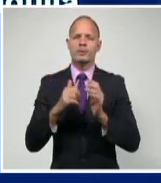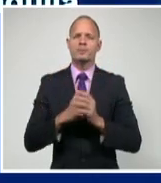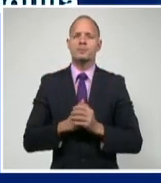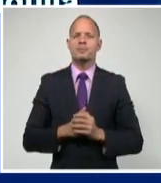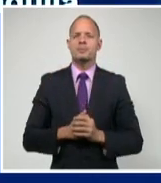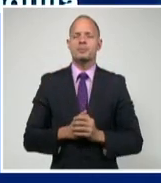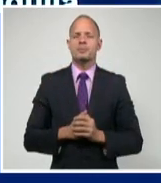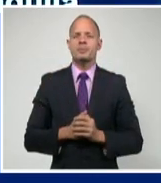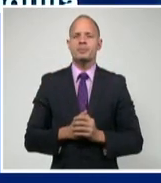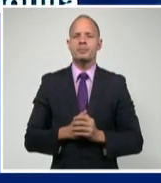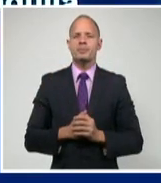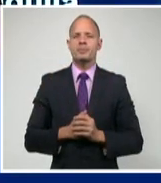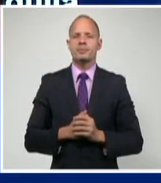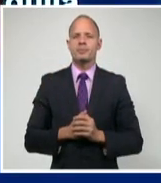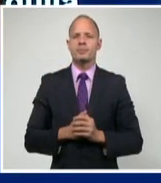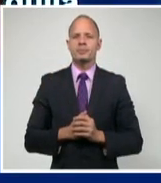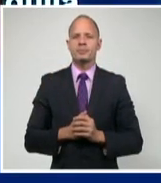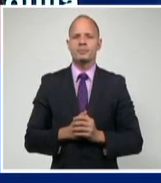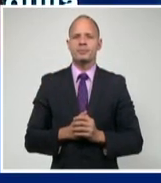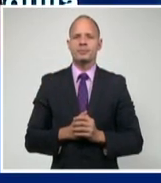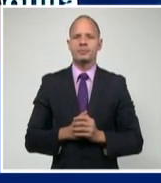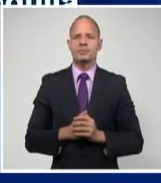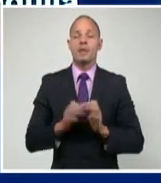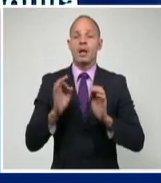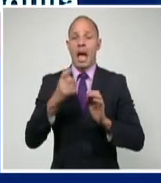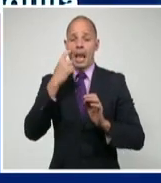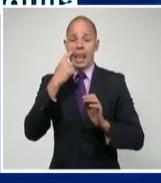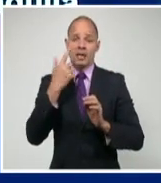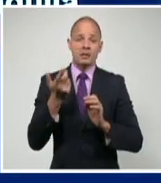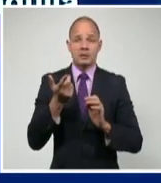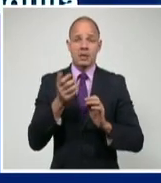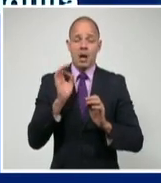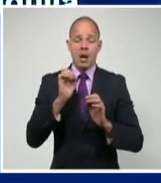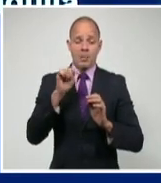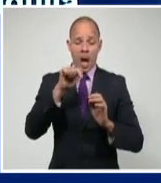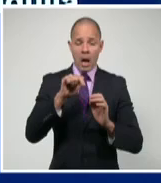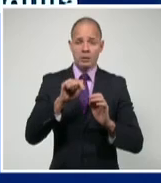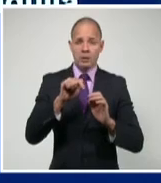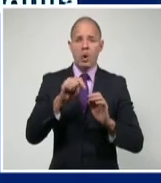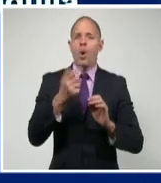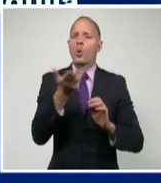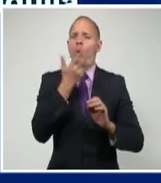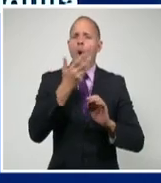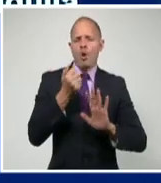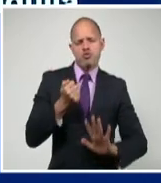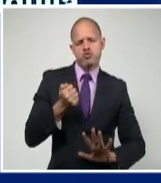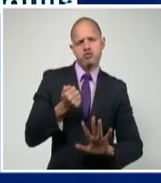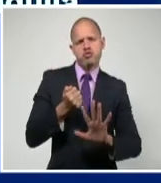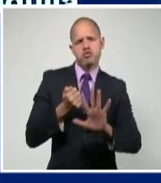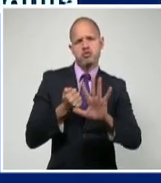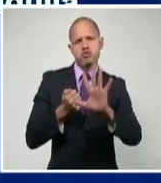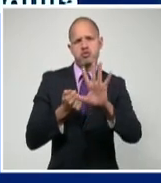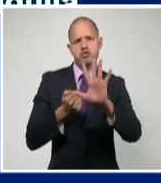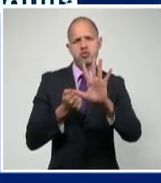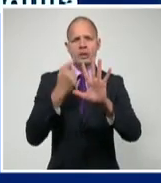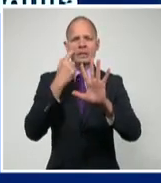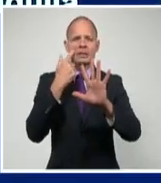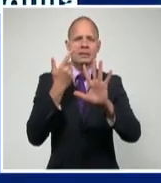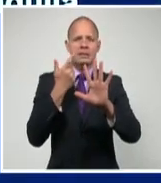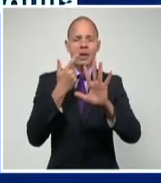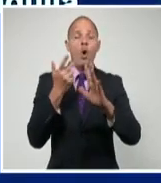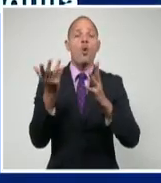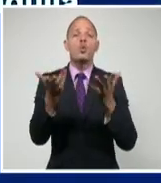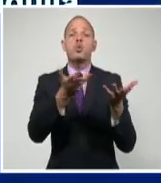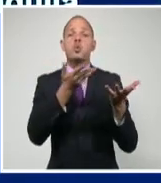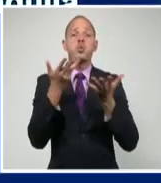hora en zonas de la costa norte. En la región central soplarán del sur al suroeste hasta 25 kilómetros